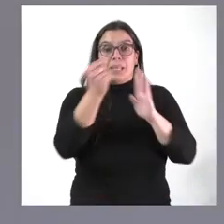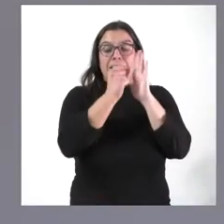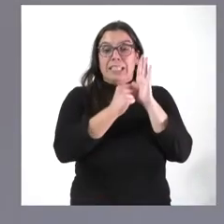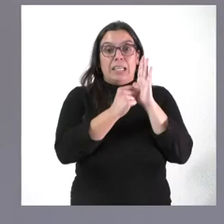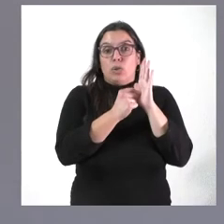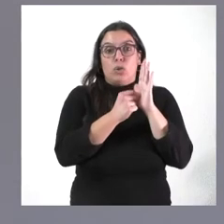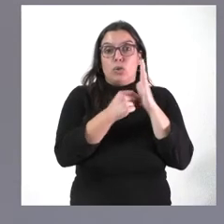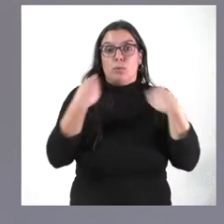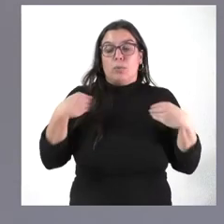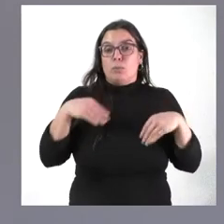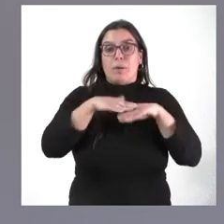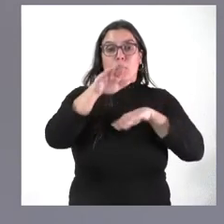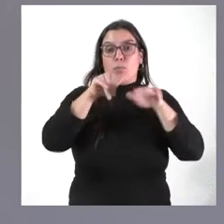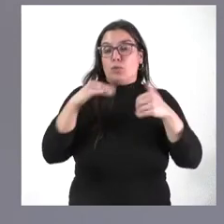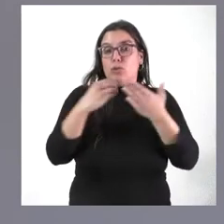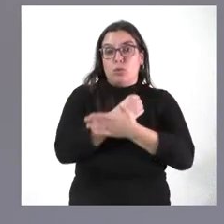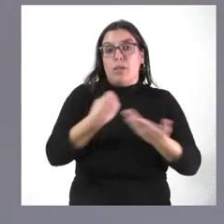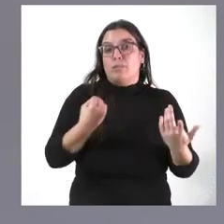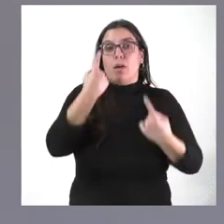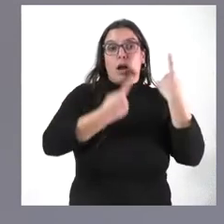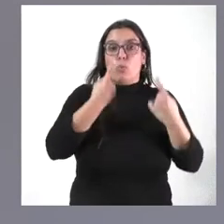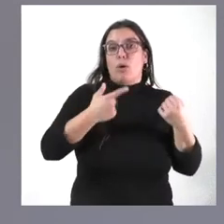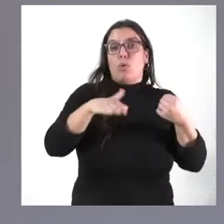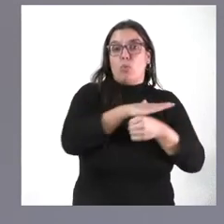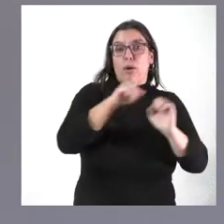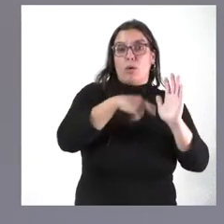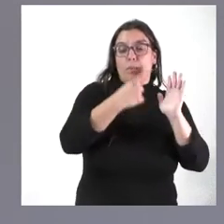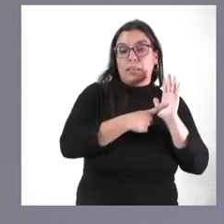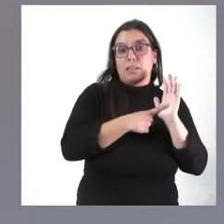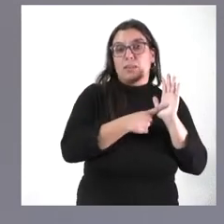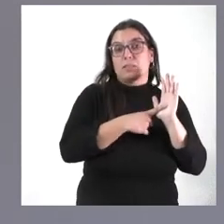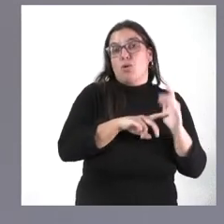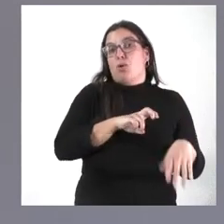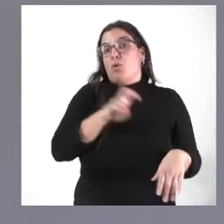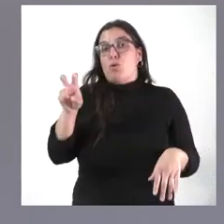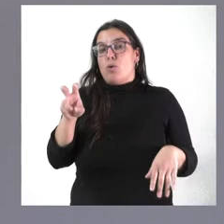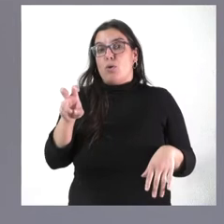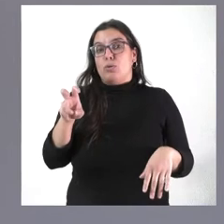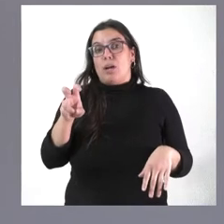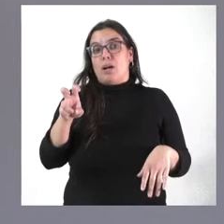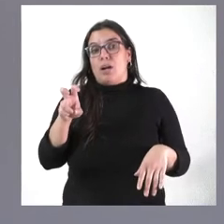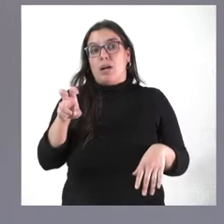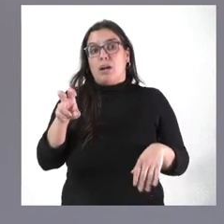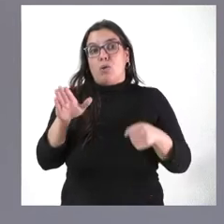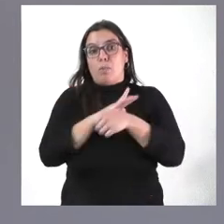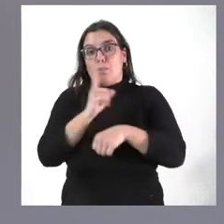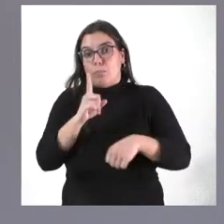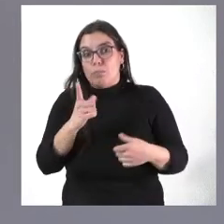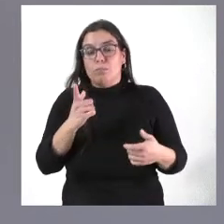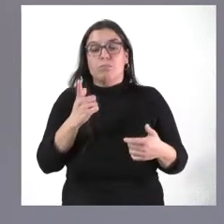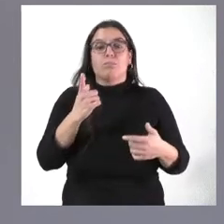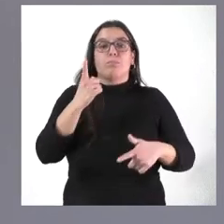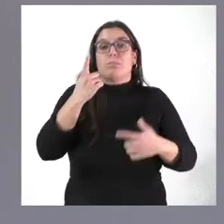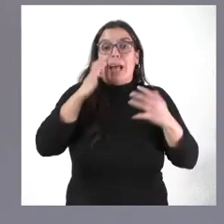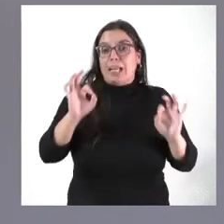todas las convocatorias y algunas se han podido cubrir en su integridad y otras menos y por tanto esta